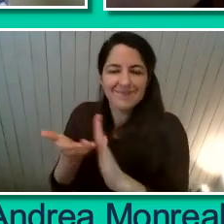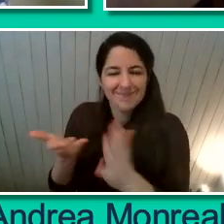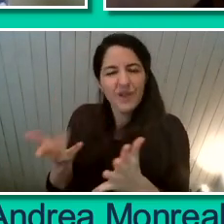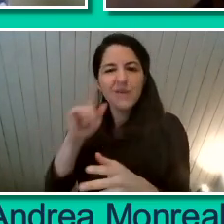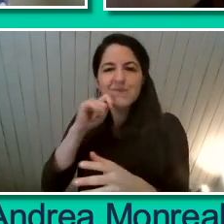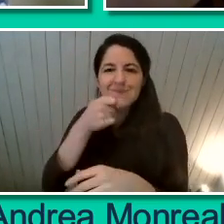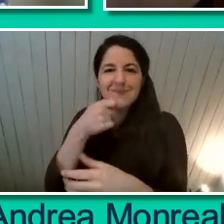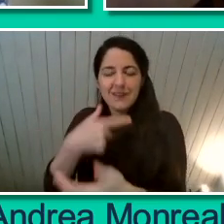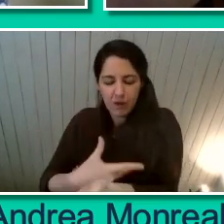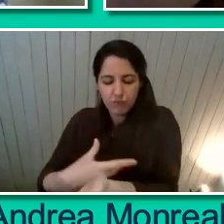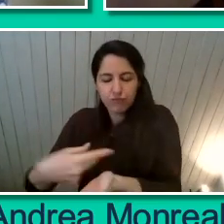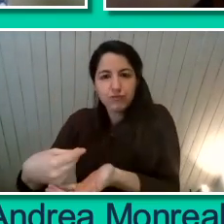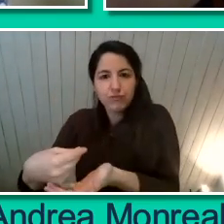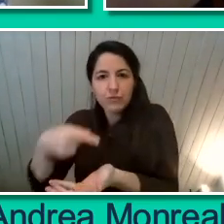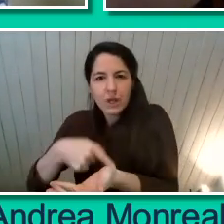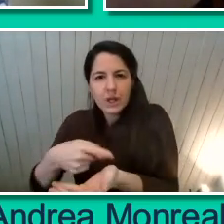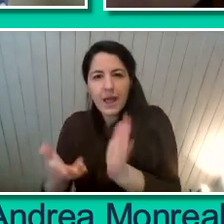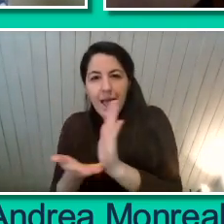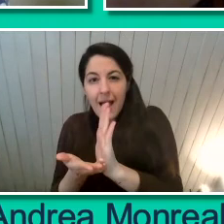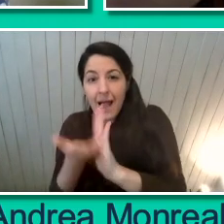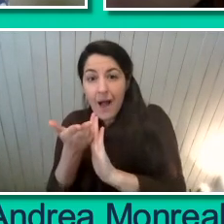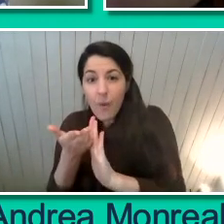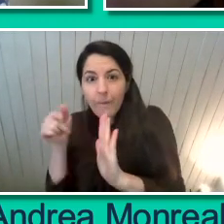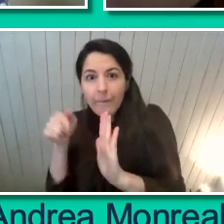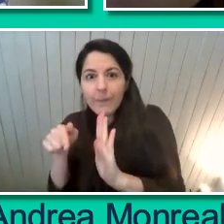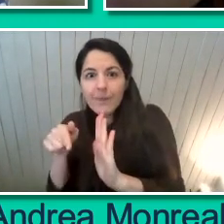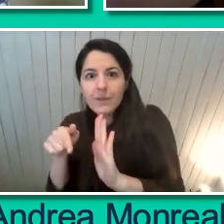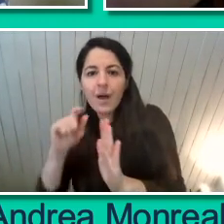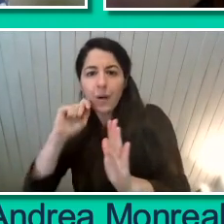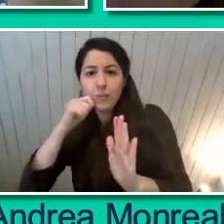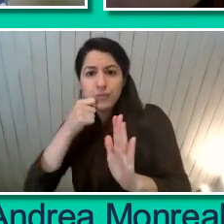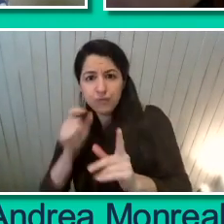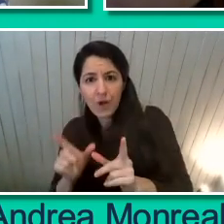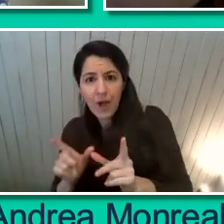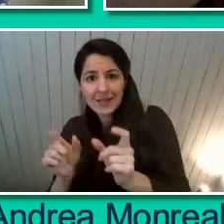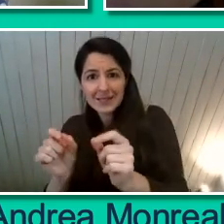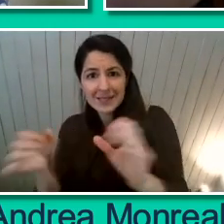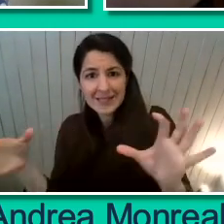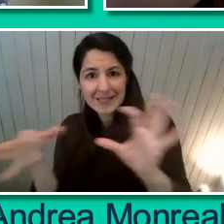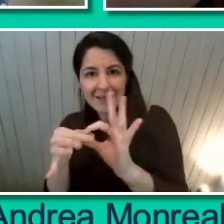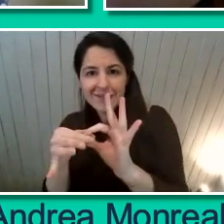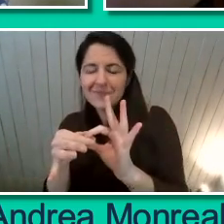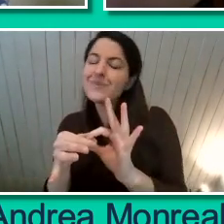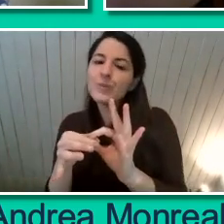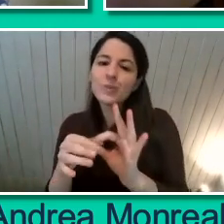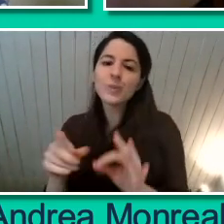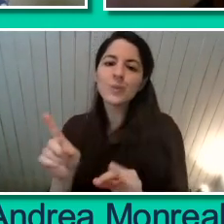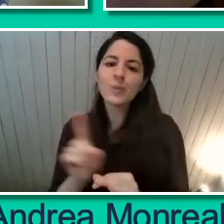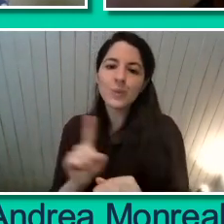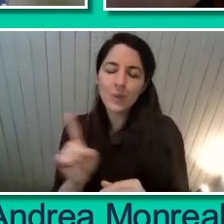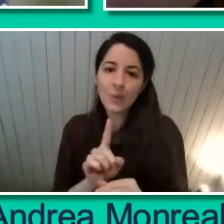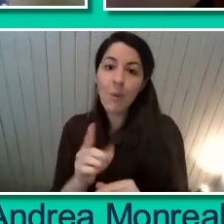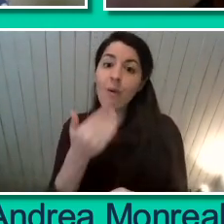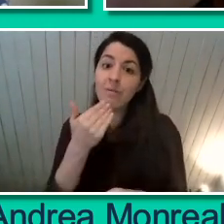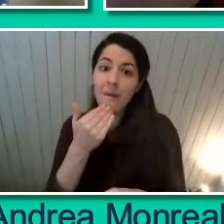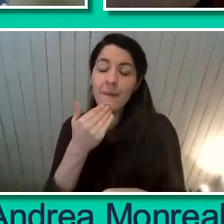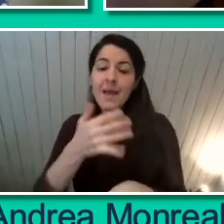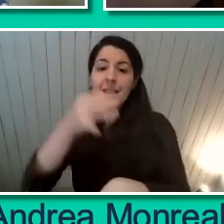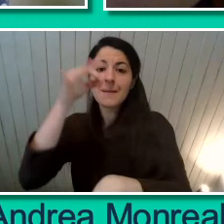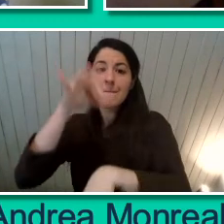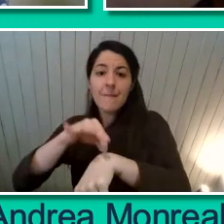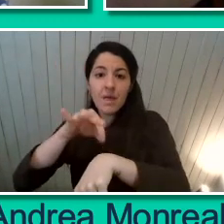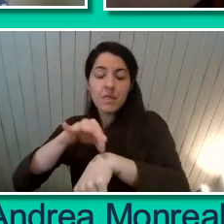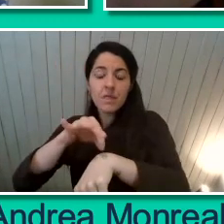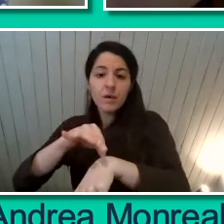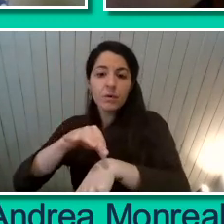antígeno prostático específico elevado, el clínico o la clínica también tiene la